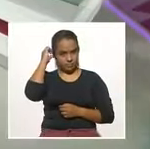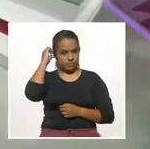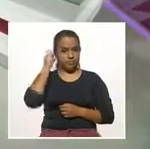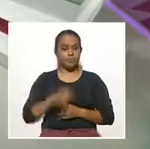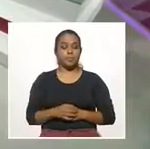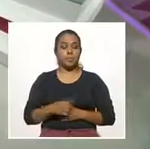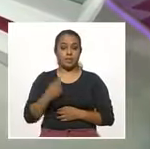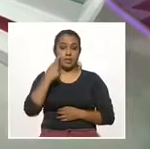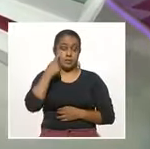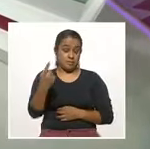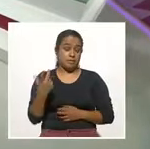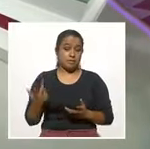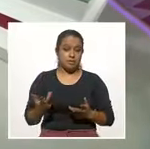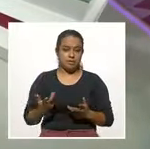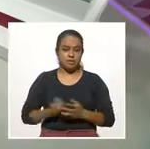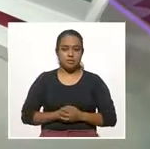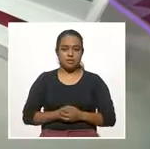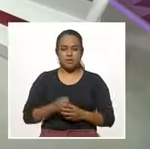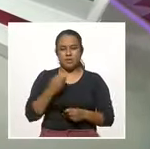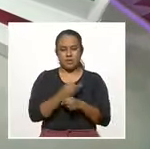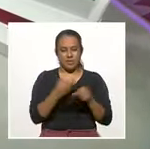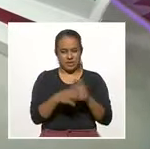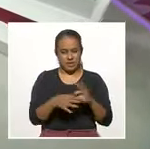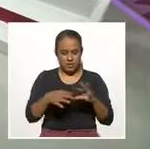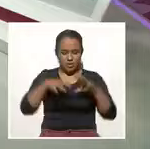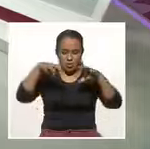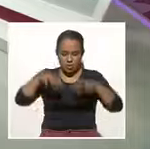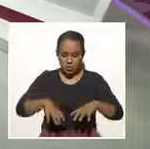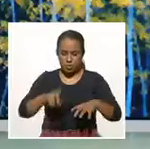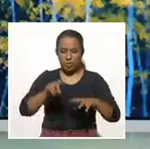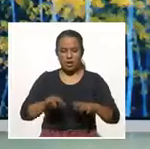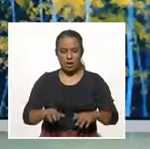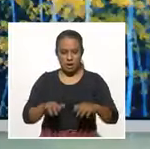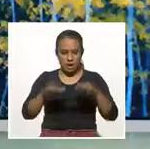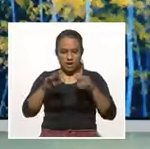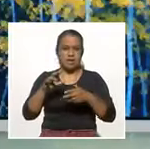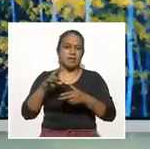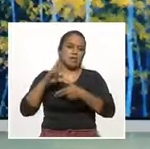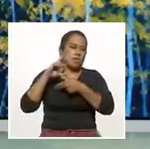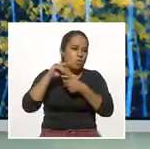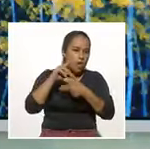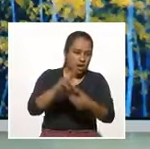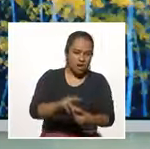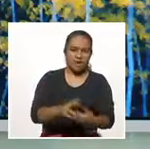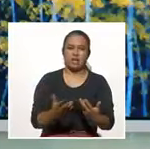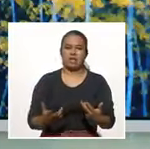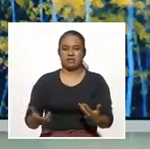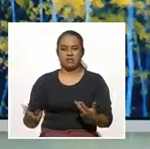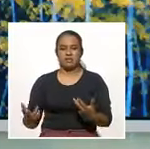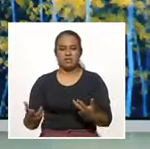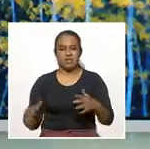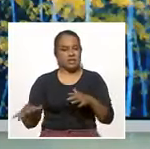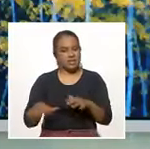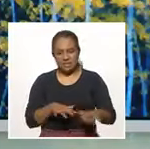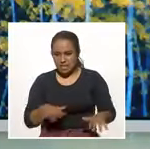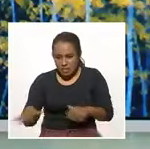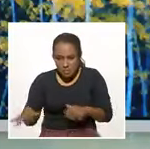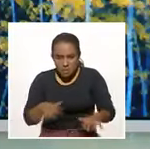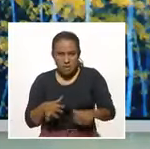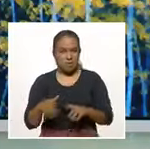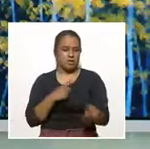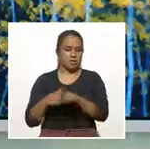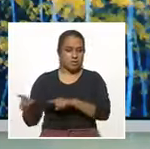Y fíjense, por si fuera poco, estamos hablando de lluvias, inundaciones, ciclones, huracanes, temblores y todo